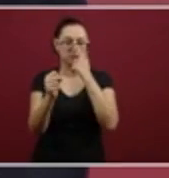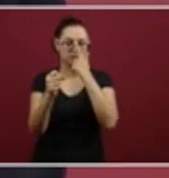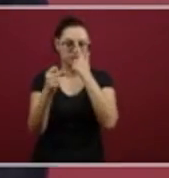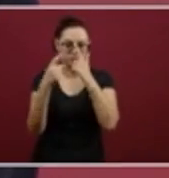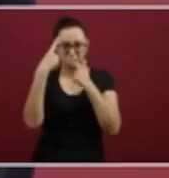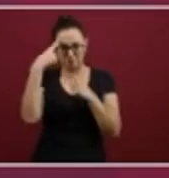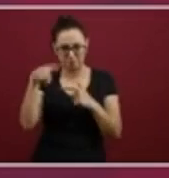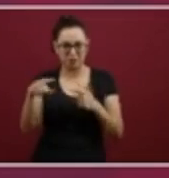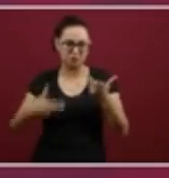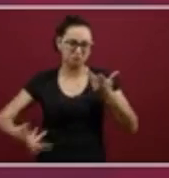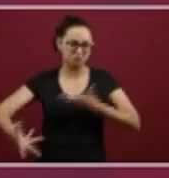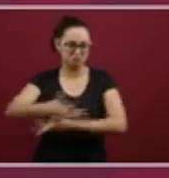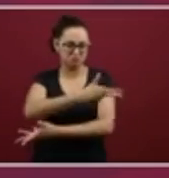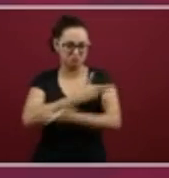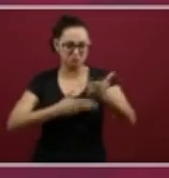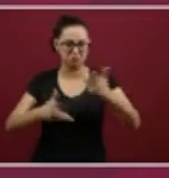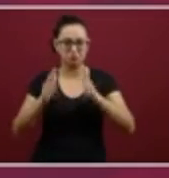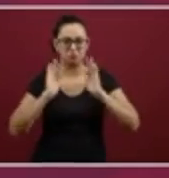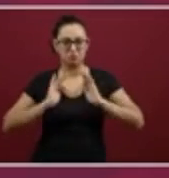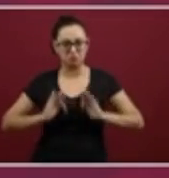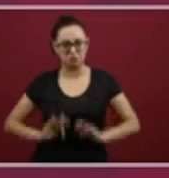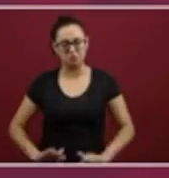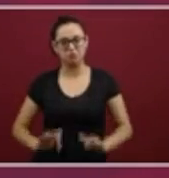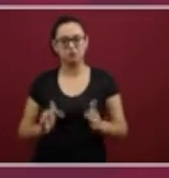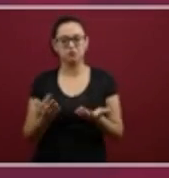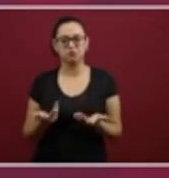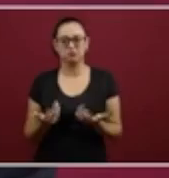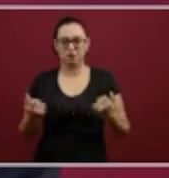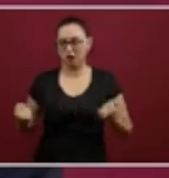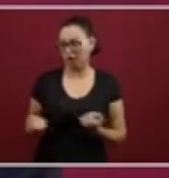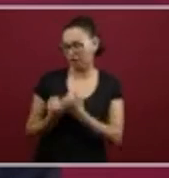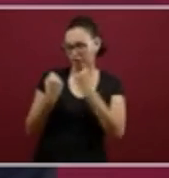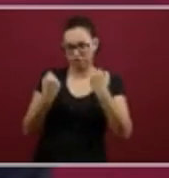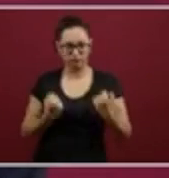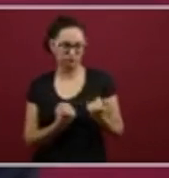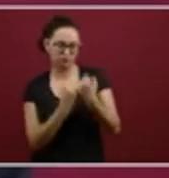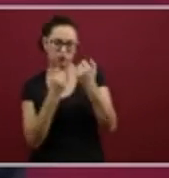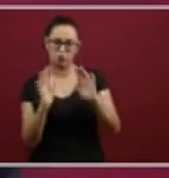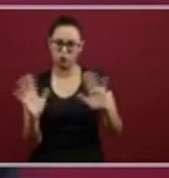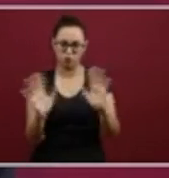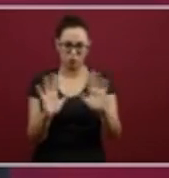armonía y que no haya enfrentamientos, porque en efecto